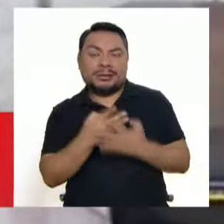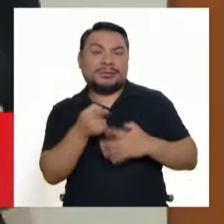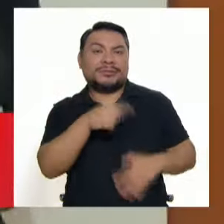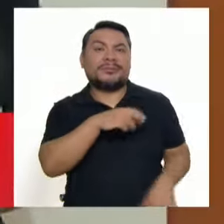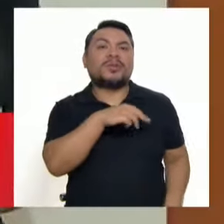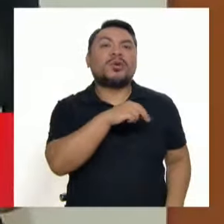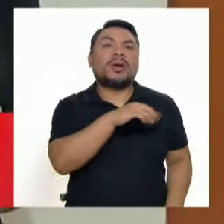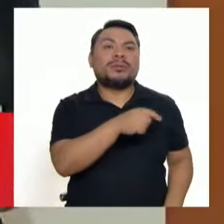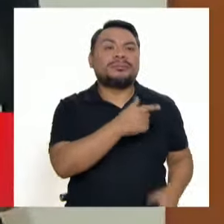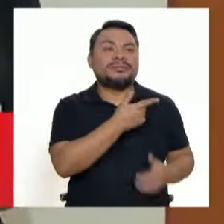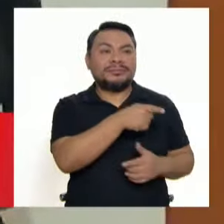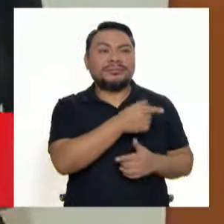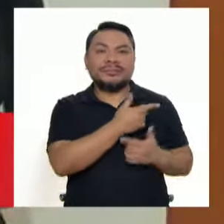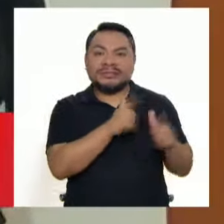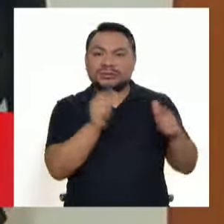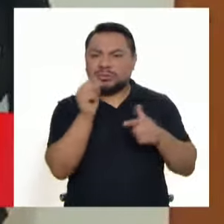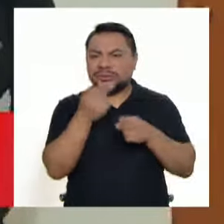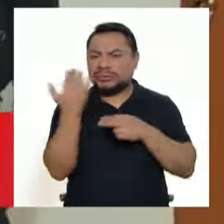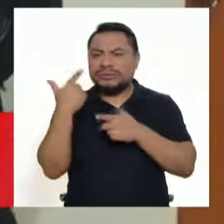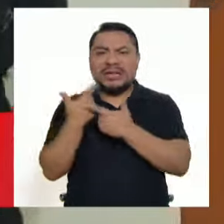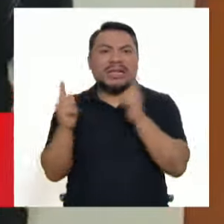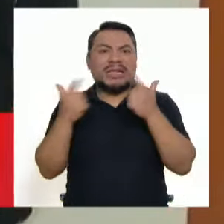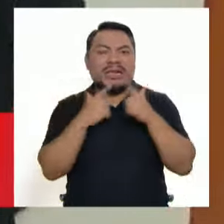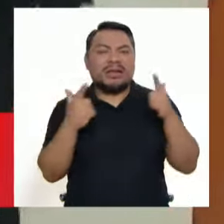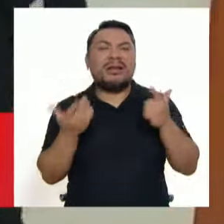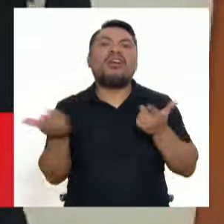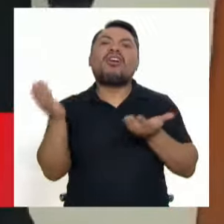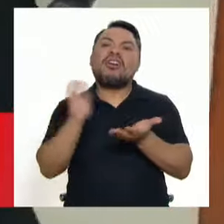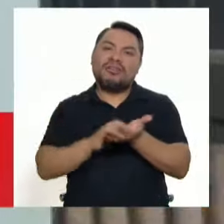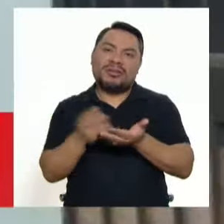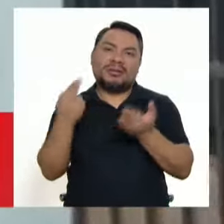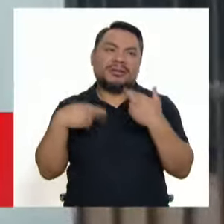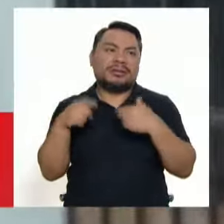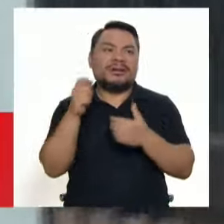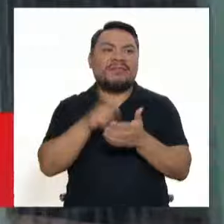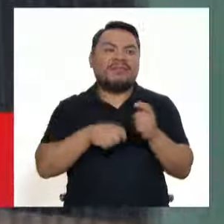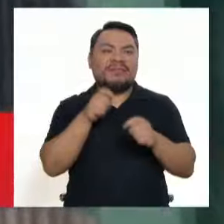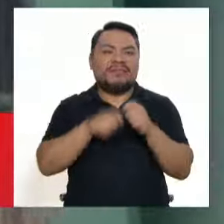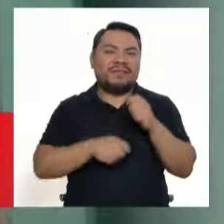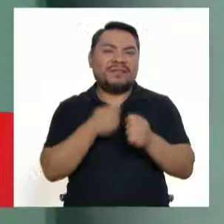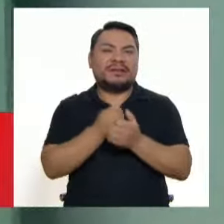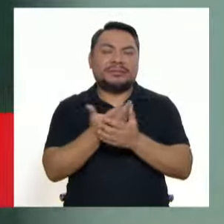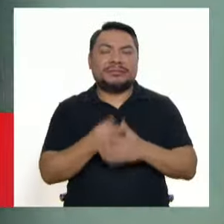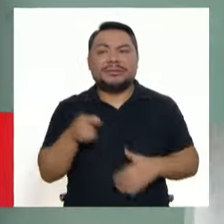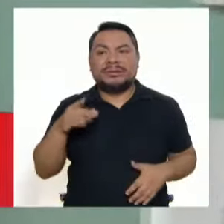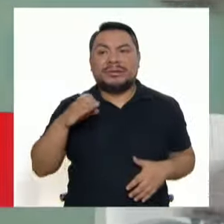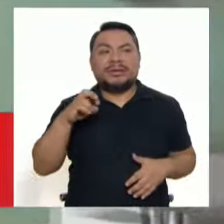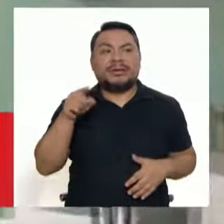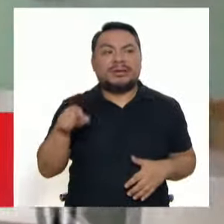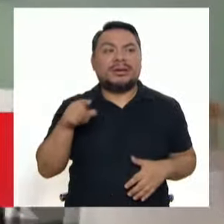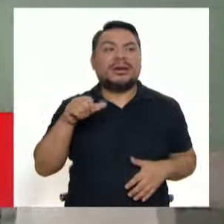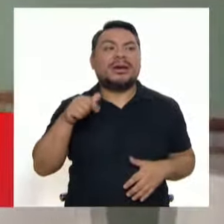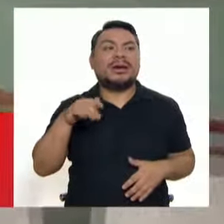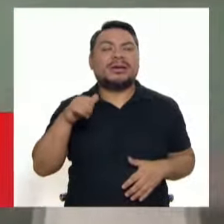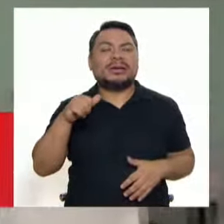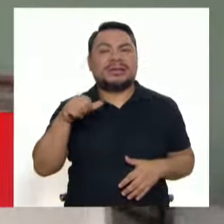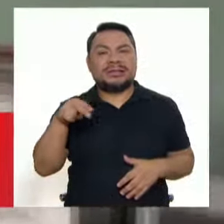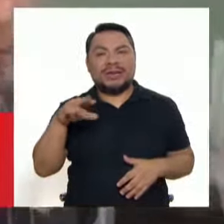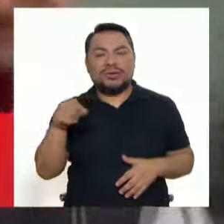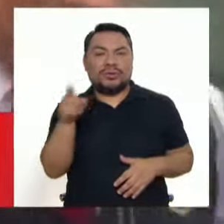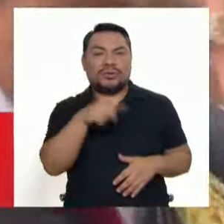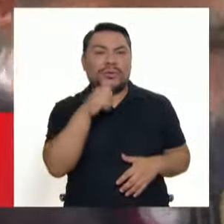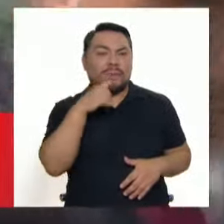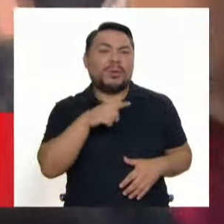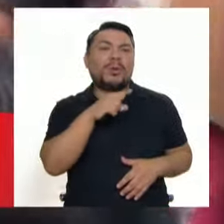en Moquegua. Recién habían salido de prisión y ya estaban delinquiendo. César Casas Valles, alias Negro Tuti, y